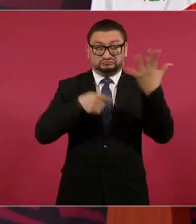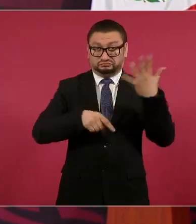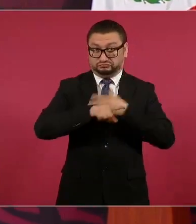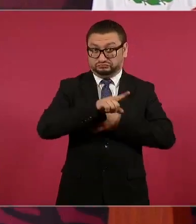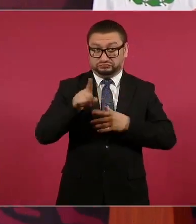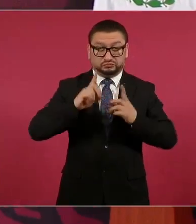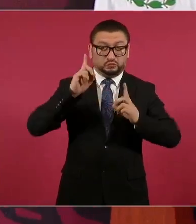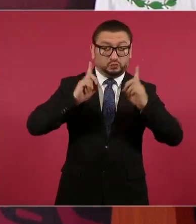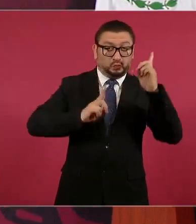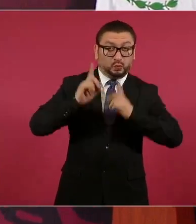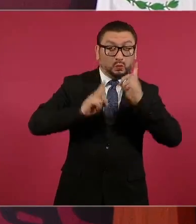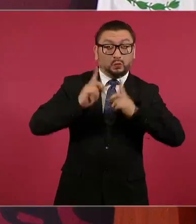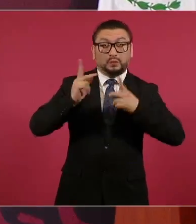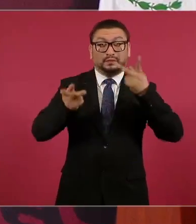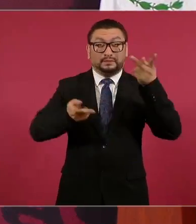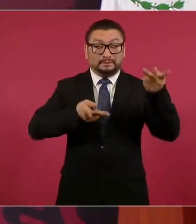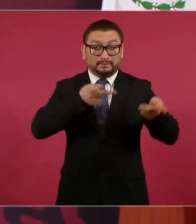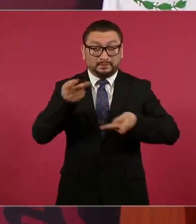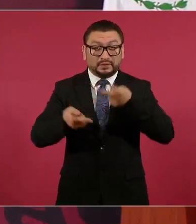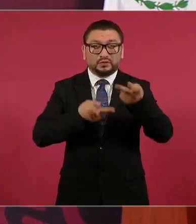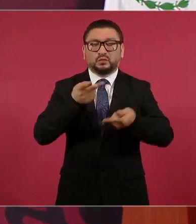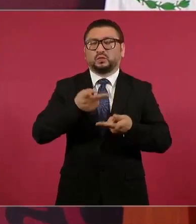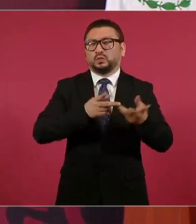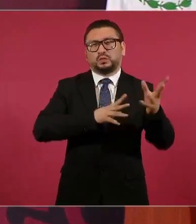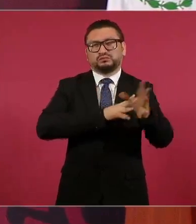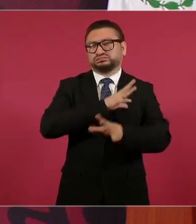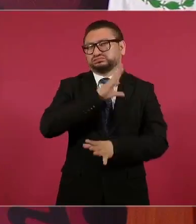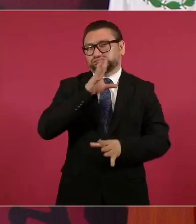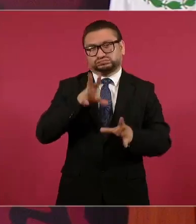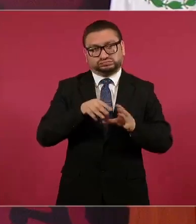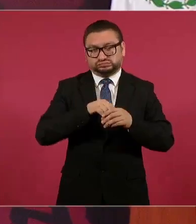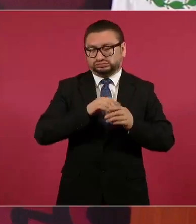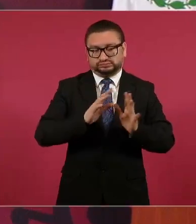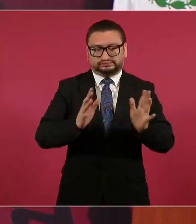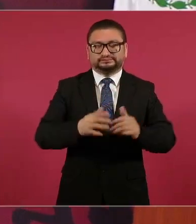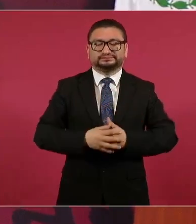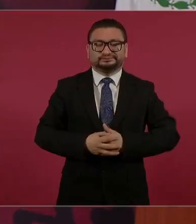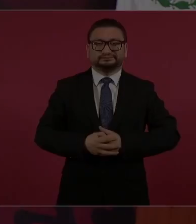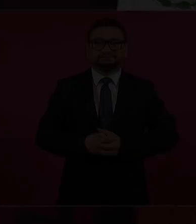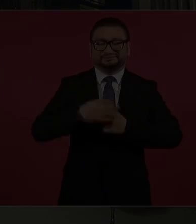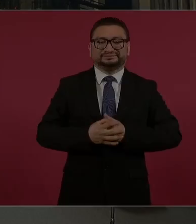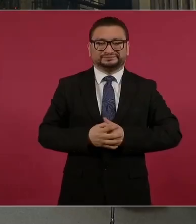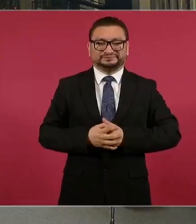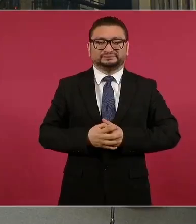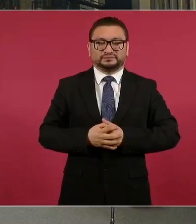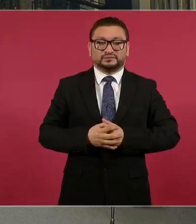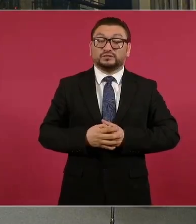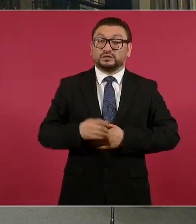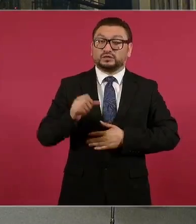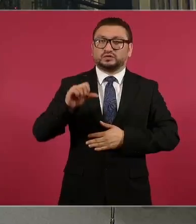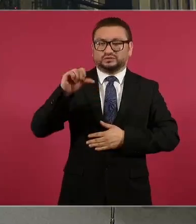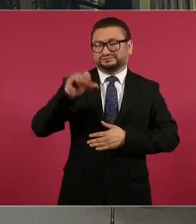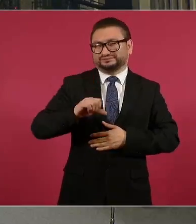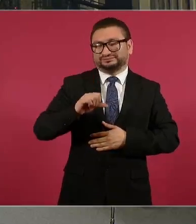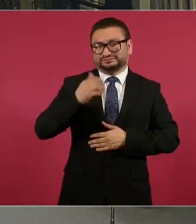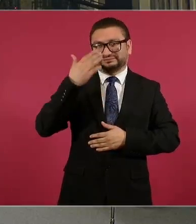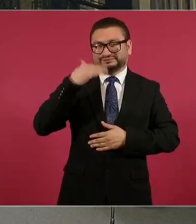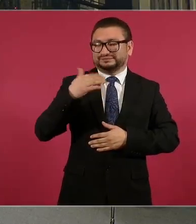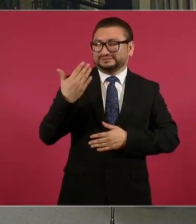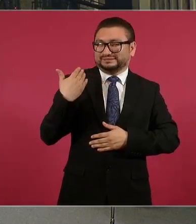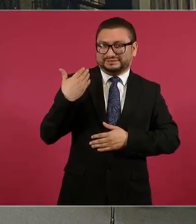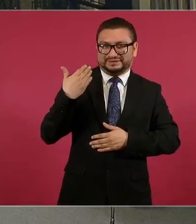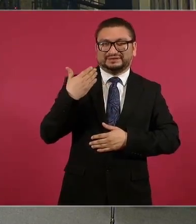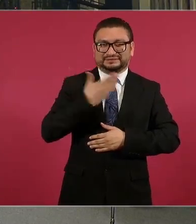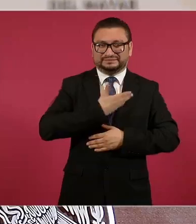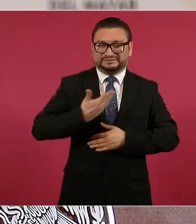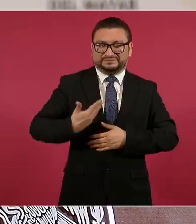dudas, preguntas que hay al respecto. Para hoy, como ya informó,